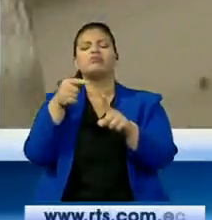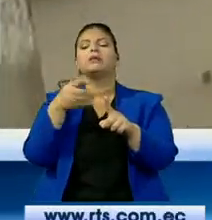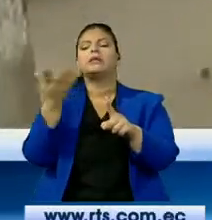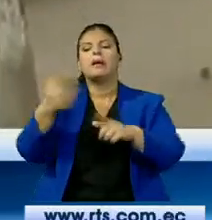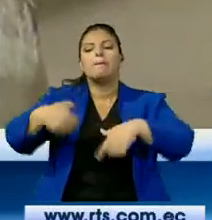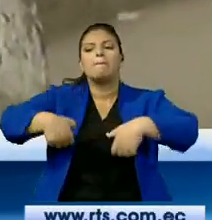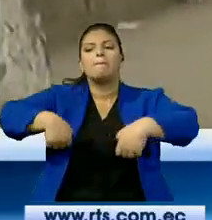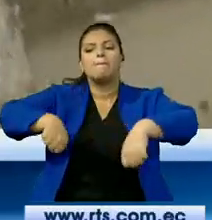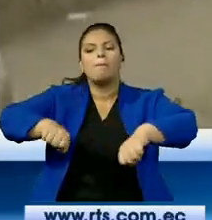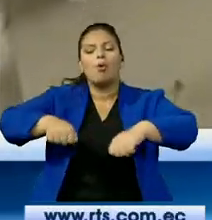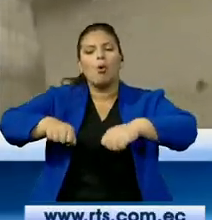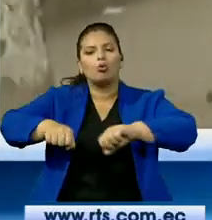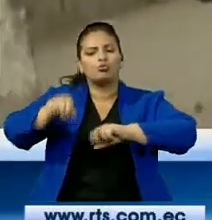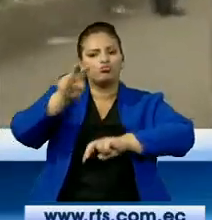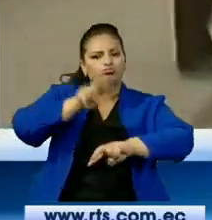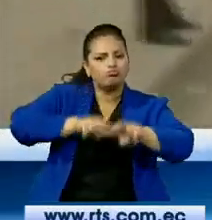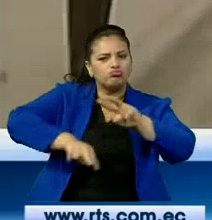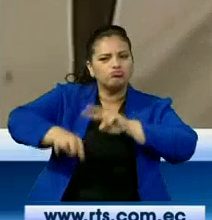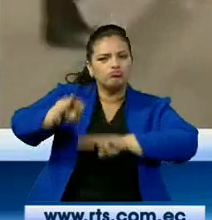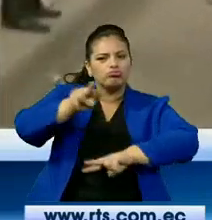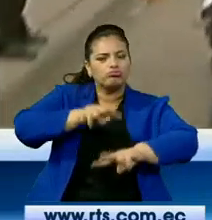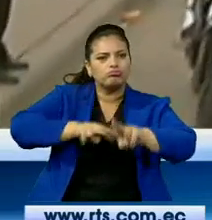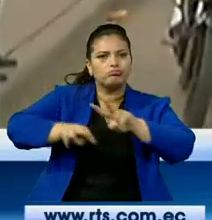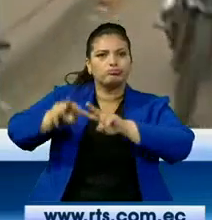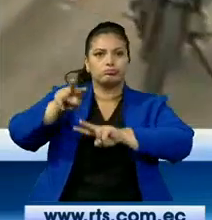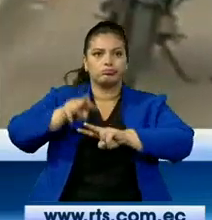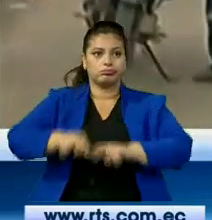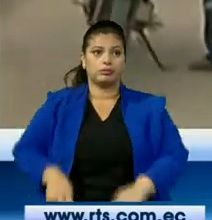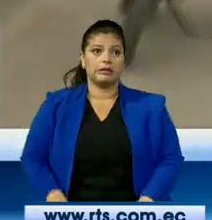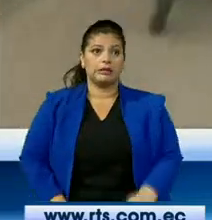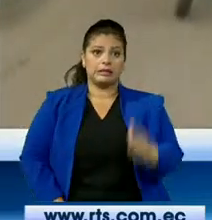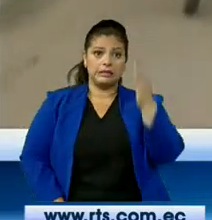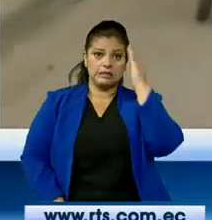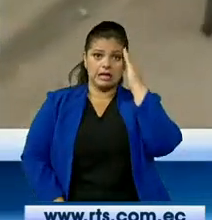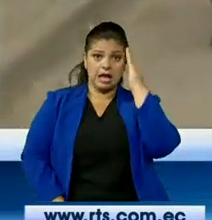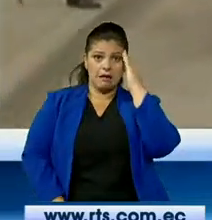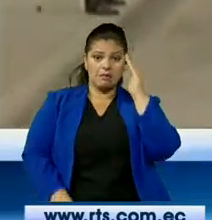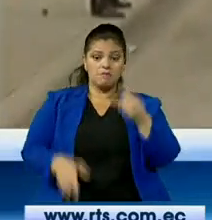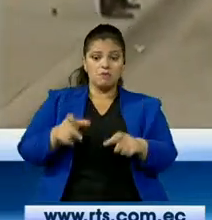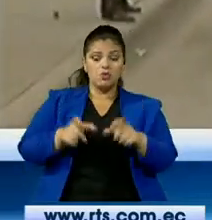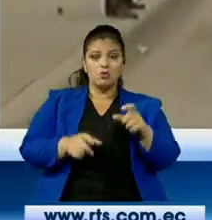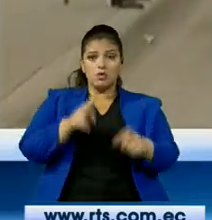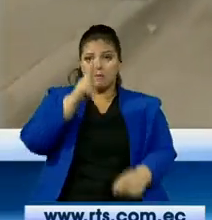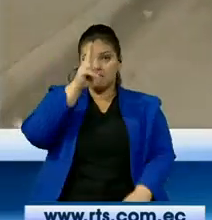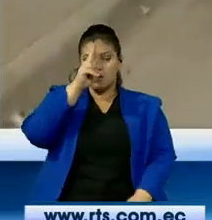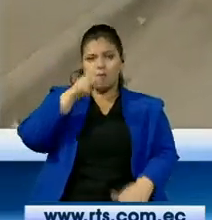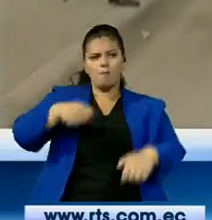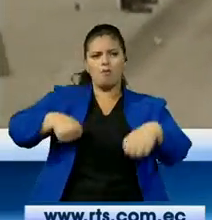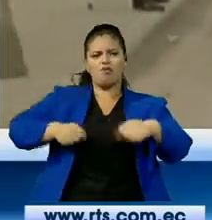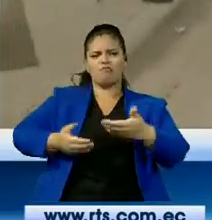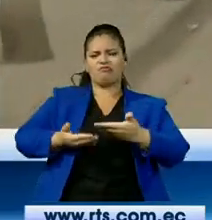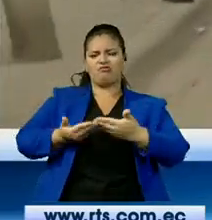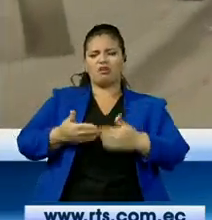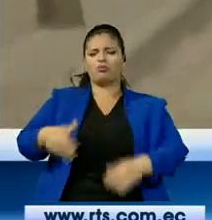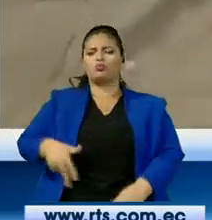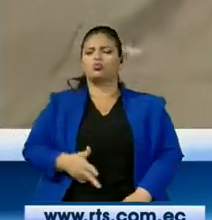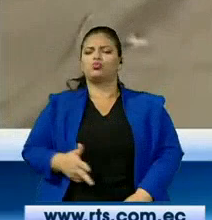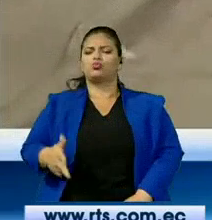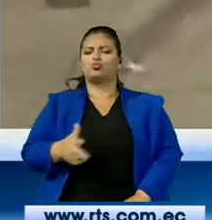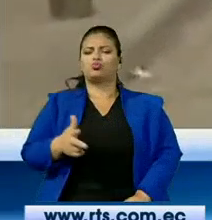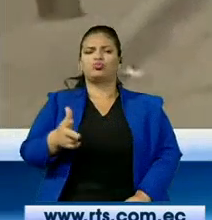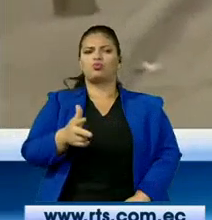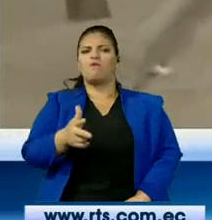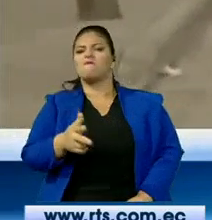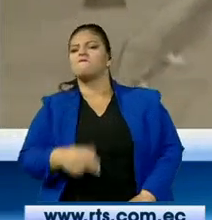a las motocicletas, pues en donde la mayoría de hechos delictivos se han cometido en las mismas. Ok, perfecto. Muchas gracias al mayor Wilson Reyes.